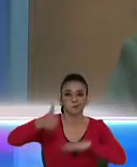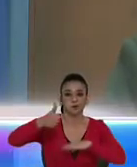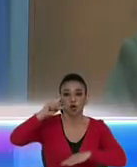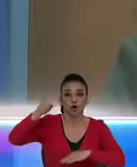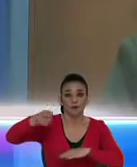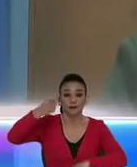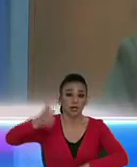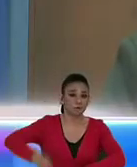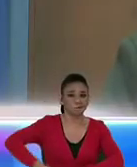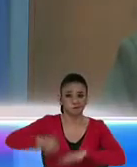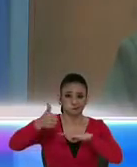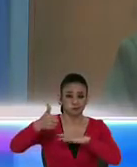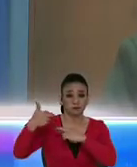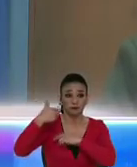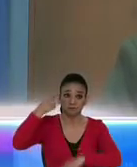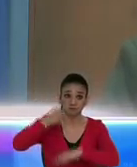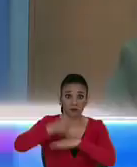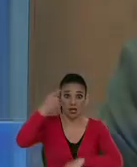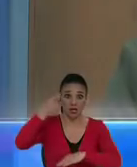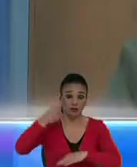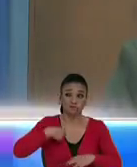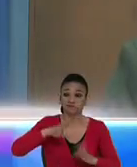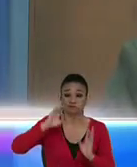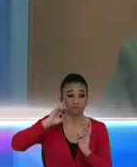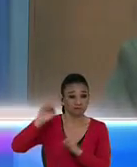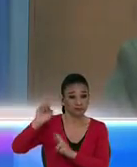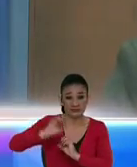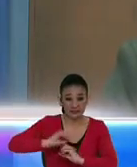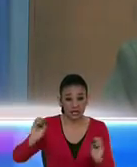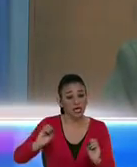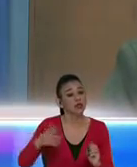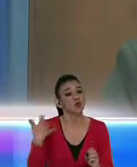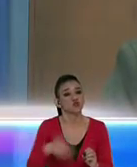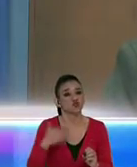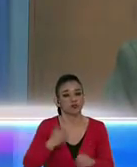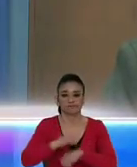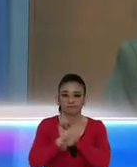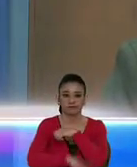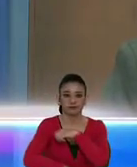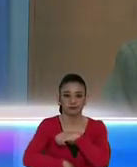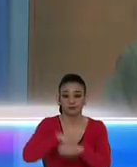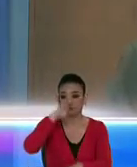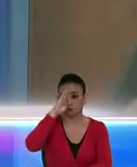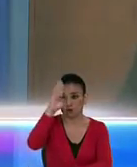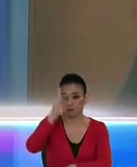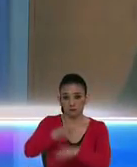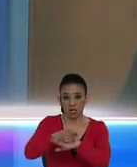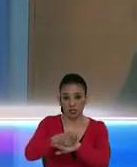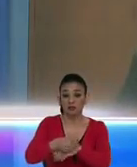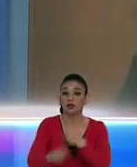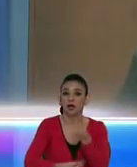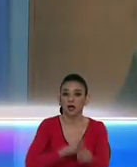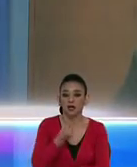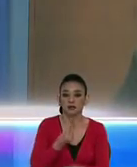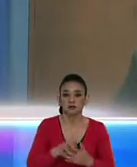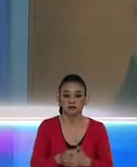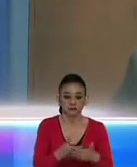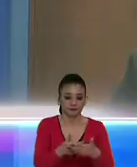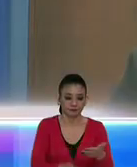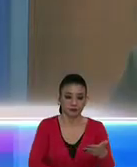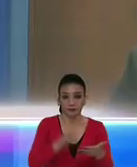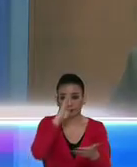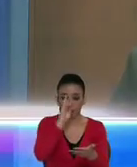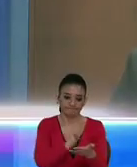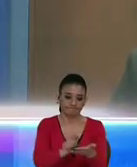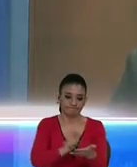de autoridad competente. La instrucción que estamos dando a la Policía Nacional es que se levante un parte policial para